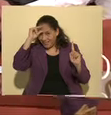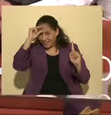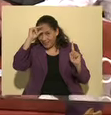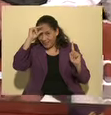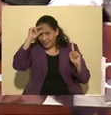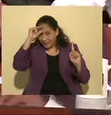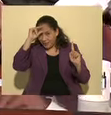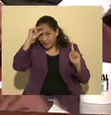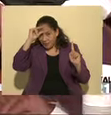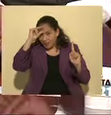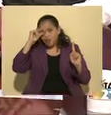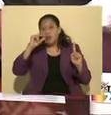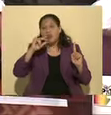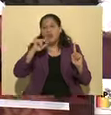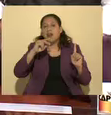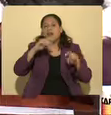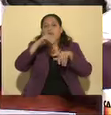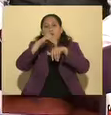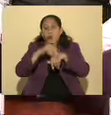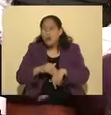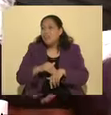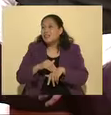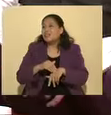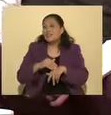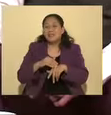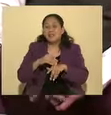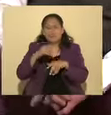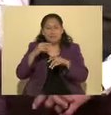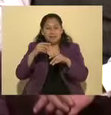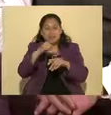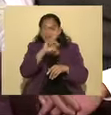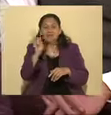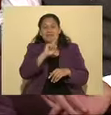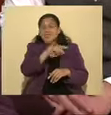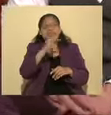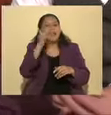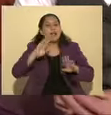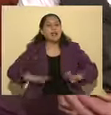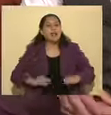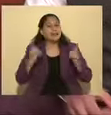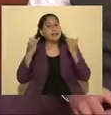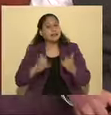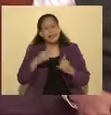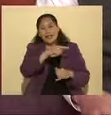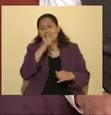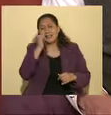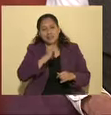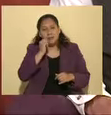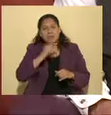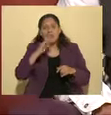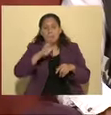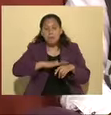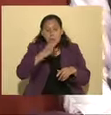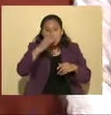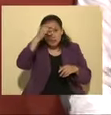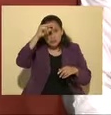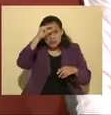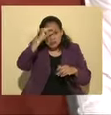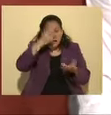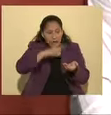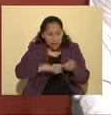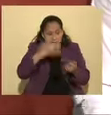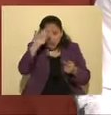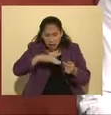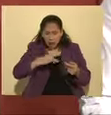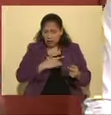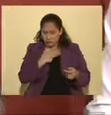menos obedece las normas y las reglas sociales. No las puede obedecer. Entre más inteligencia y más